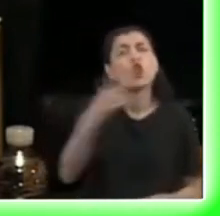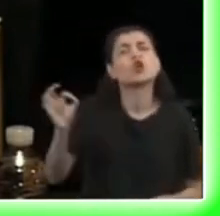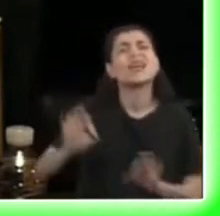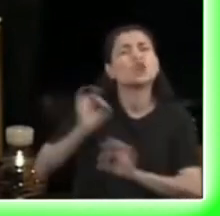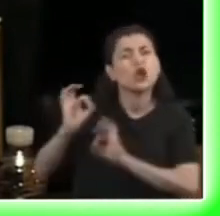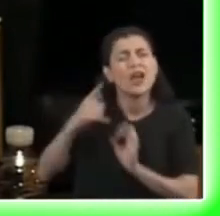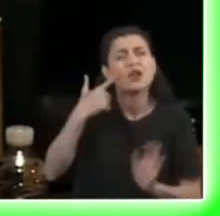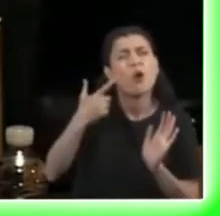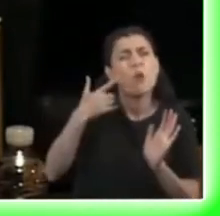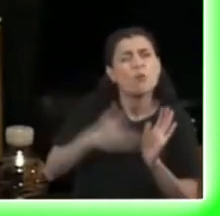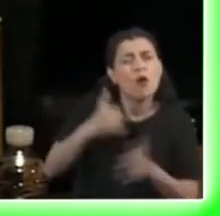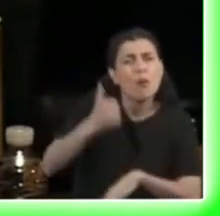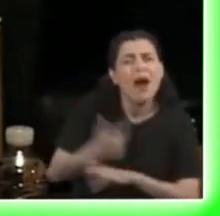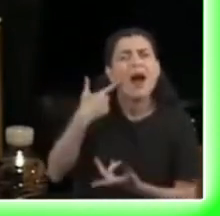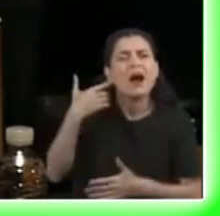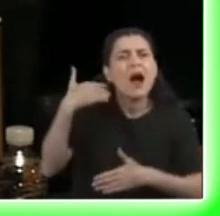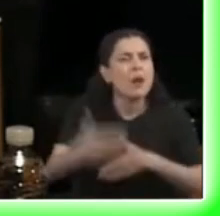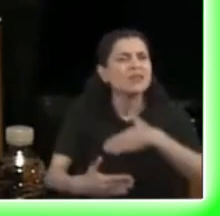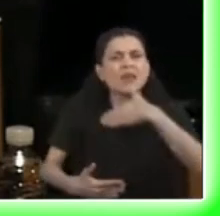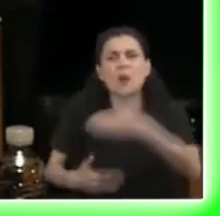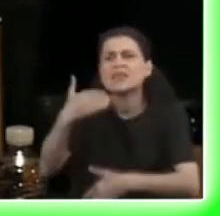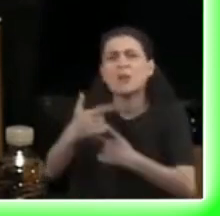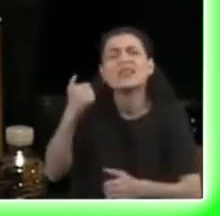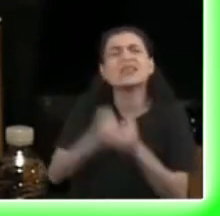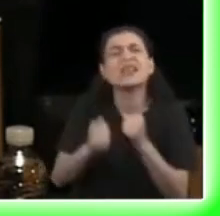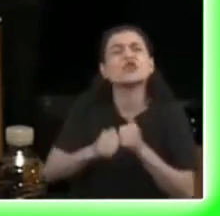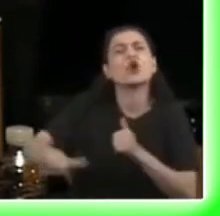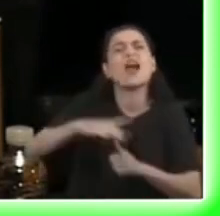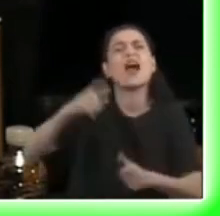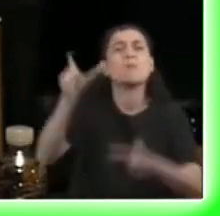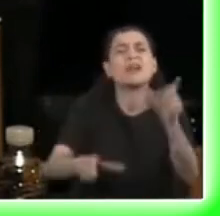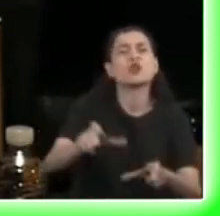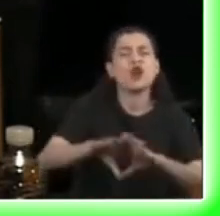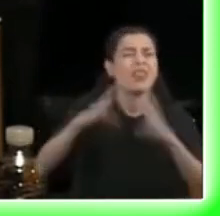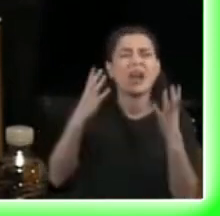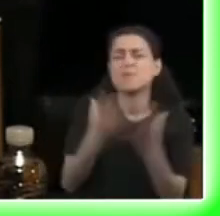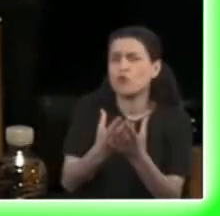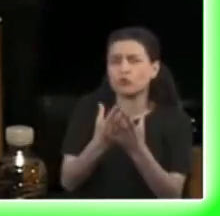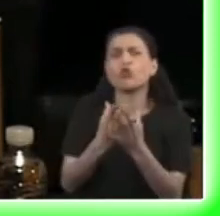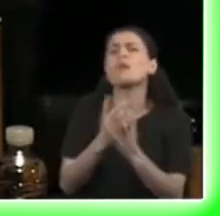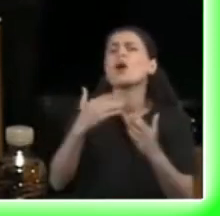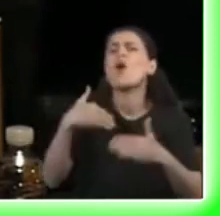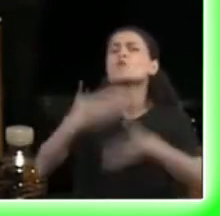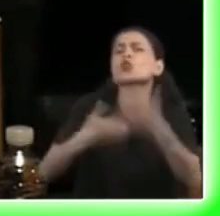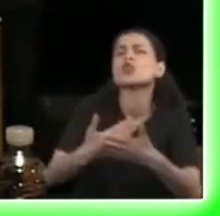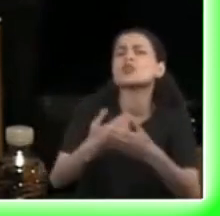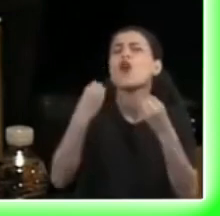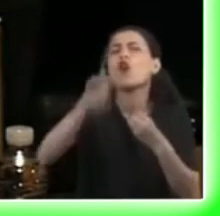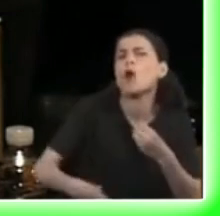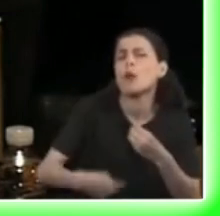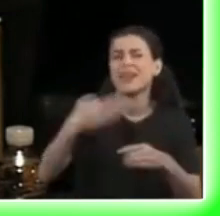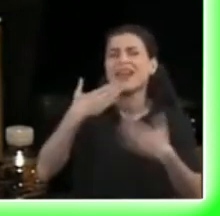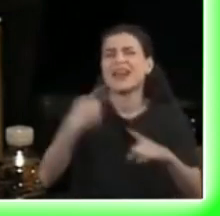civilizatoria más importante de la historia humana. Y este proceso fue posible principalmente gracias al desarrollo